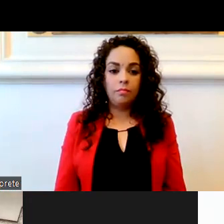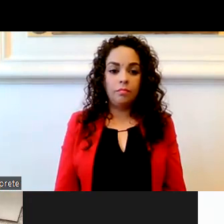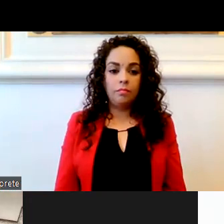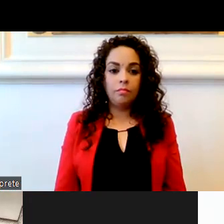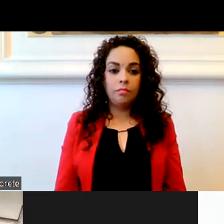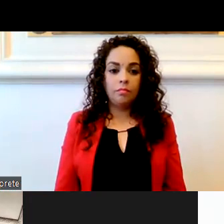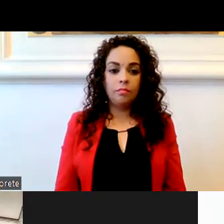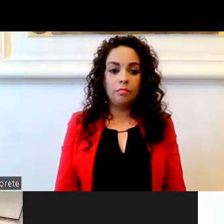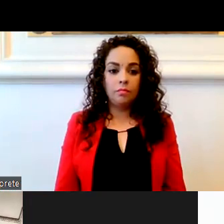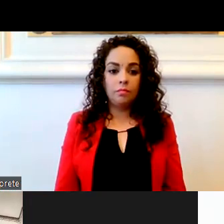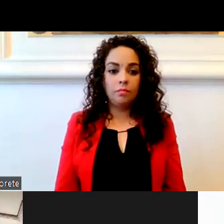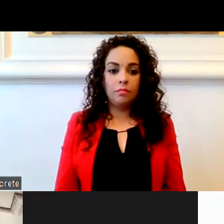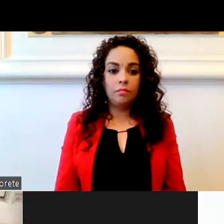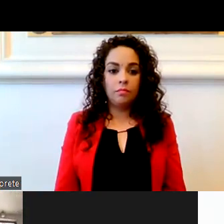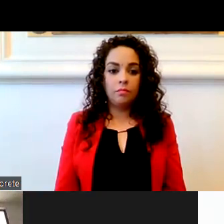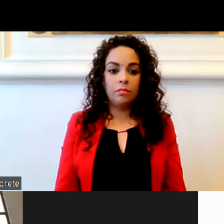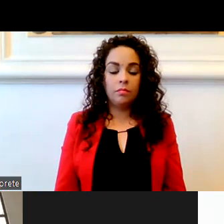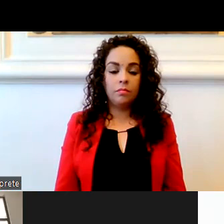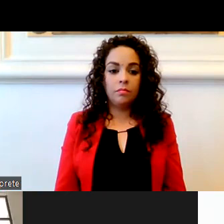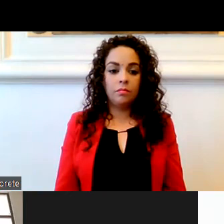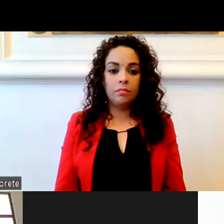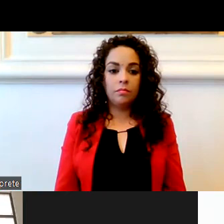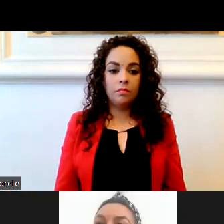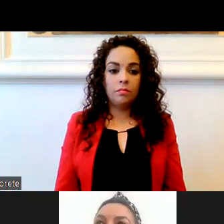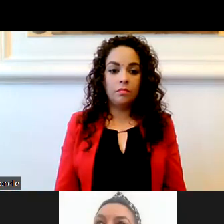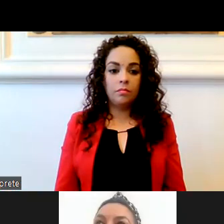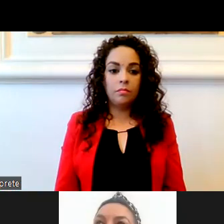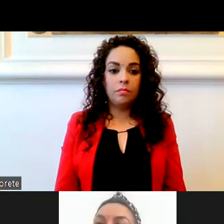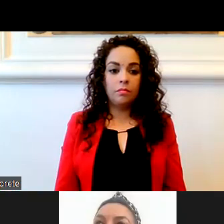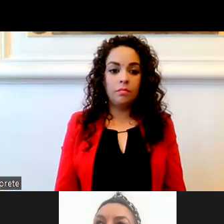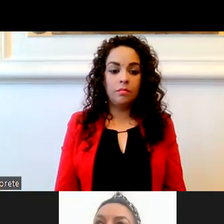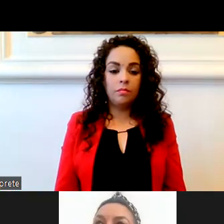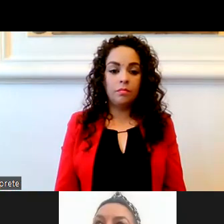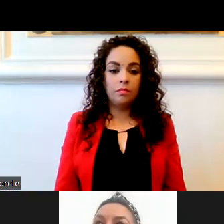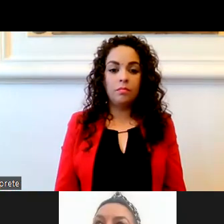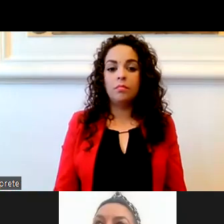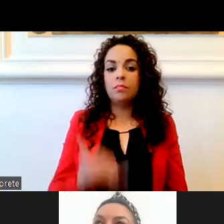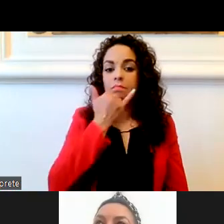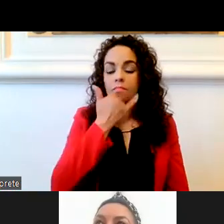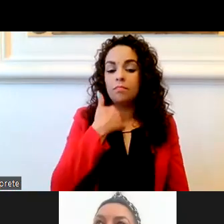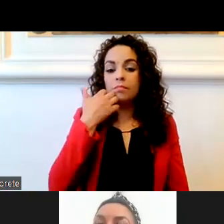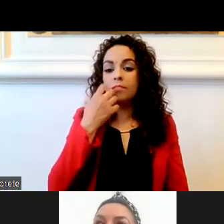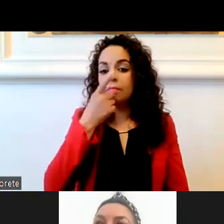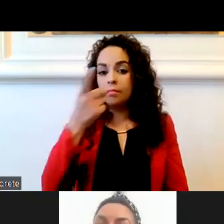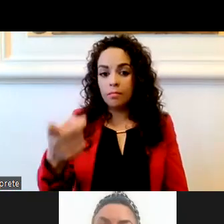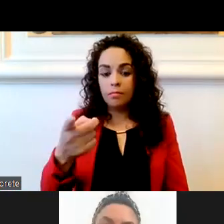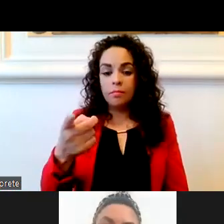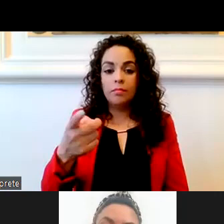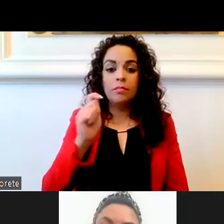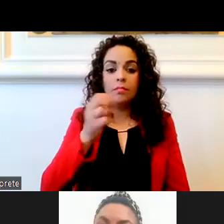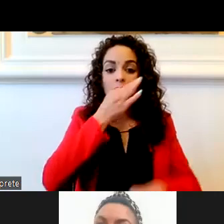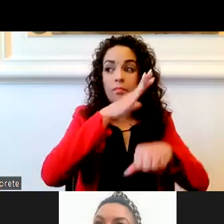vicecoordinadora, perdón, solamente comentar que en la parte de comunicados se recibieron